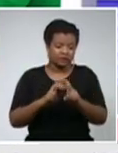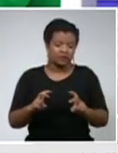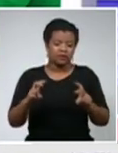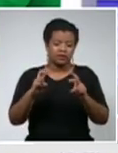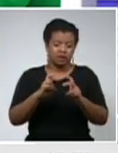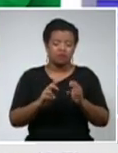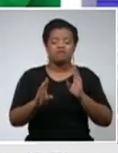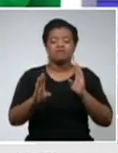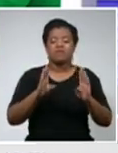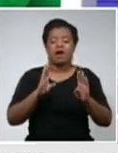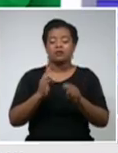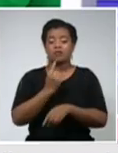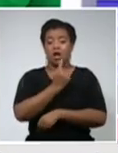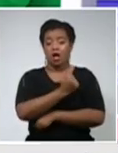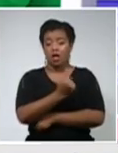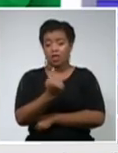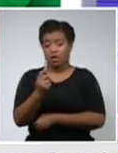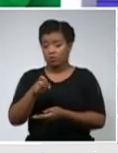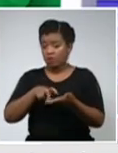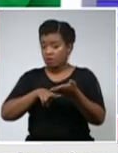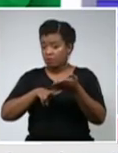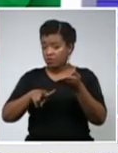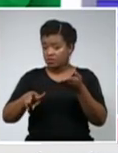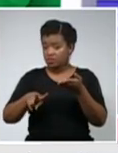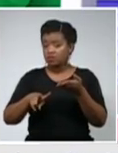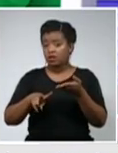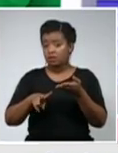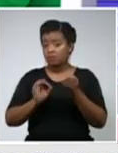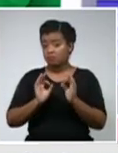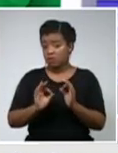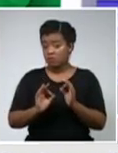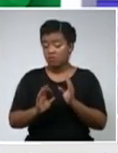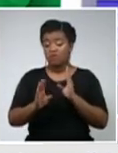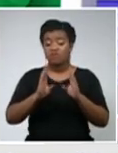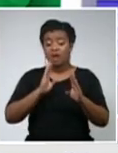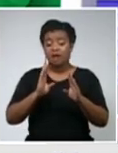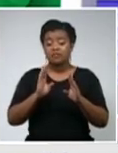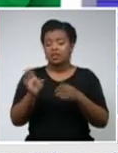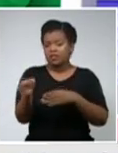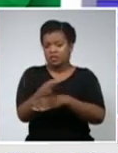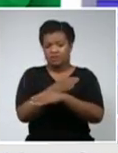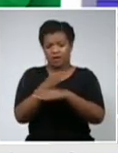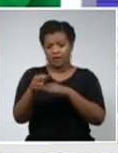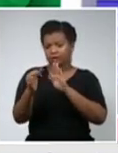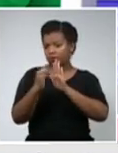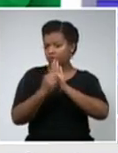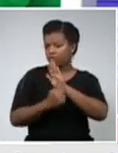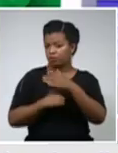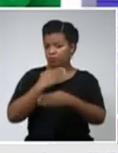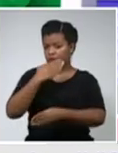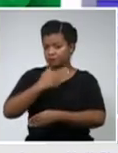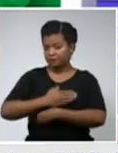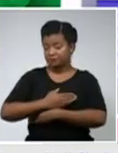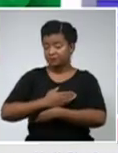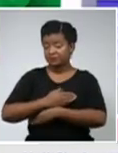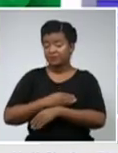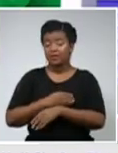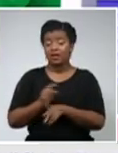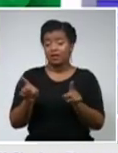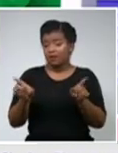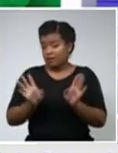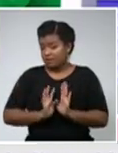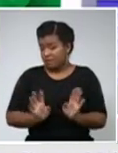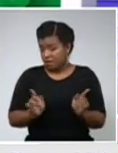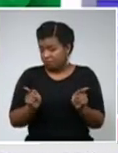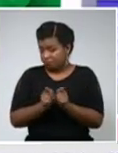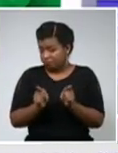corresponde un grupo de limitación y de restricción de actividades. En resumen, de Cuba, de